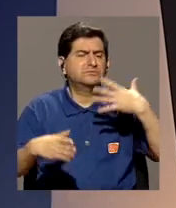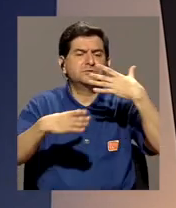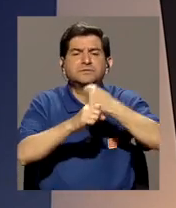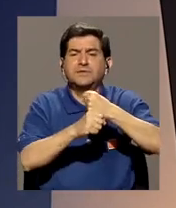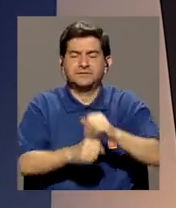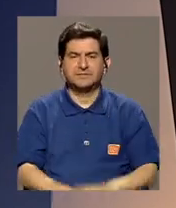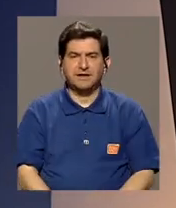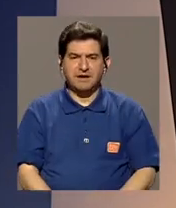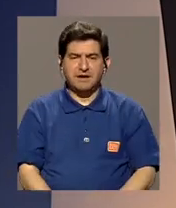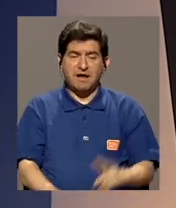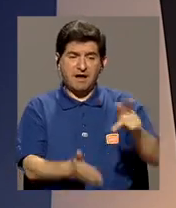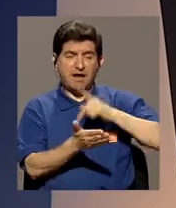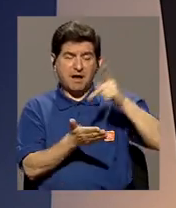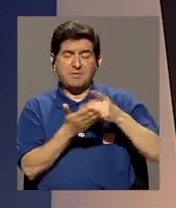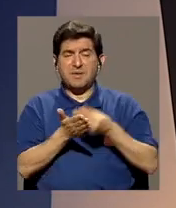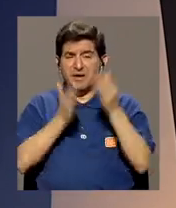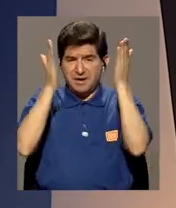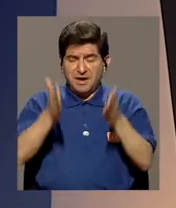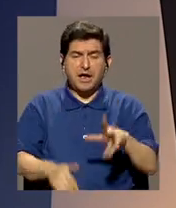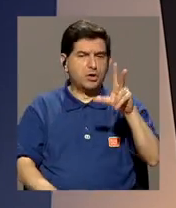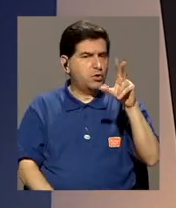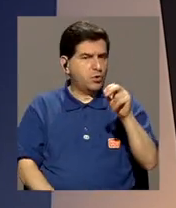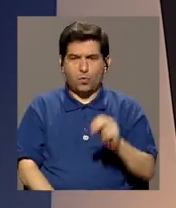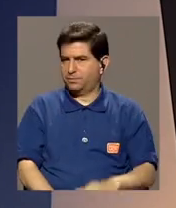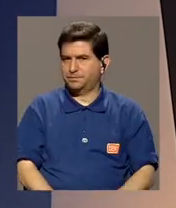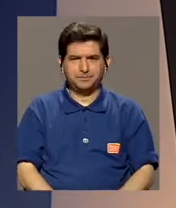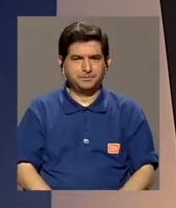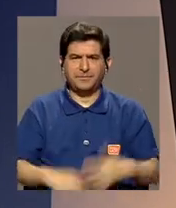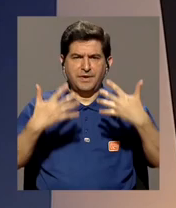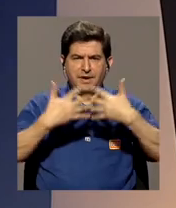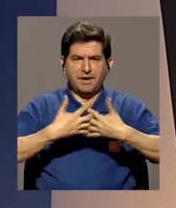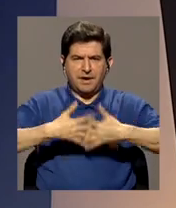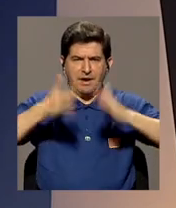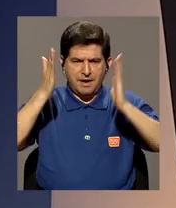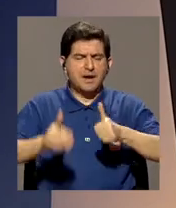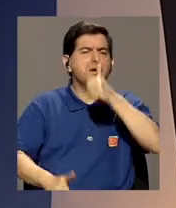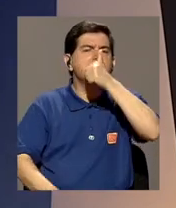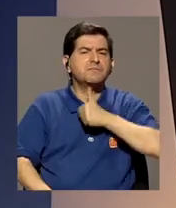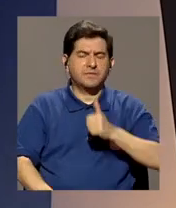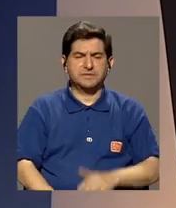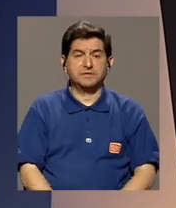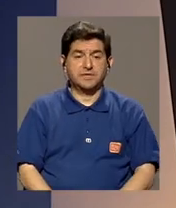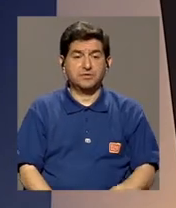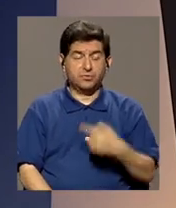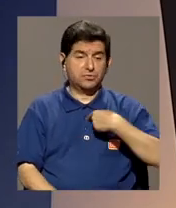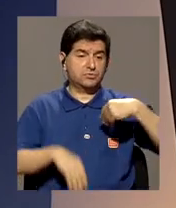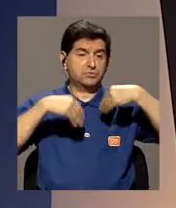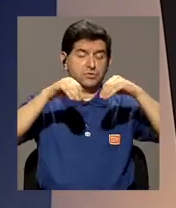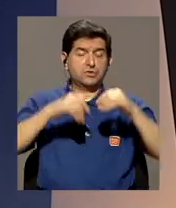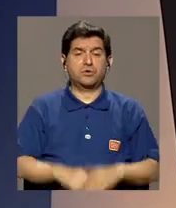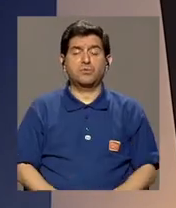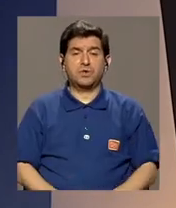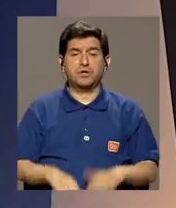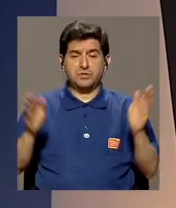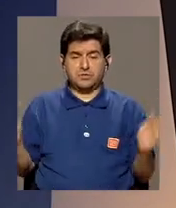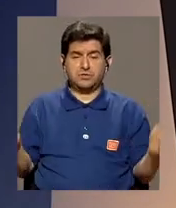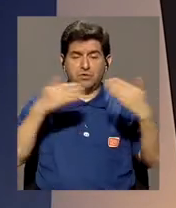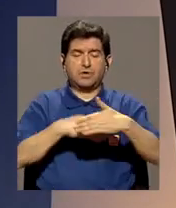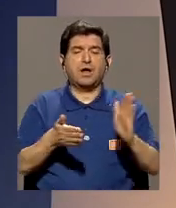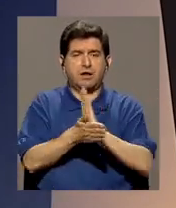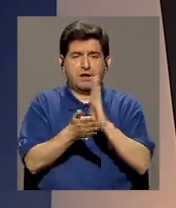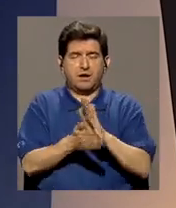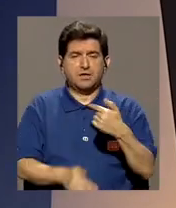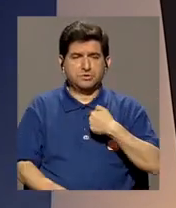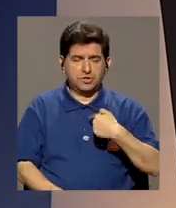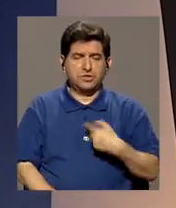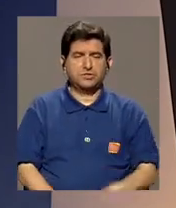dice para entonces me tienen que pagar los consumidores esto no un en un empresario privado dice qué sé yo si yo vendo cajas de cartón y